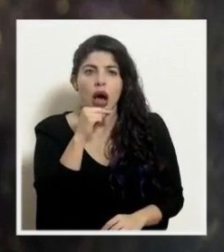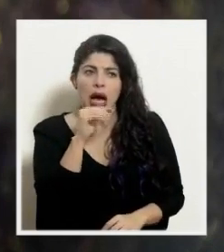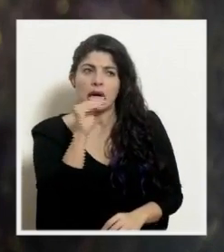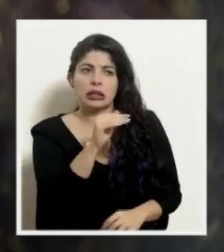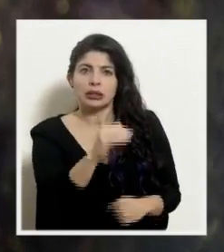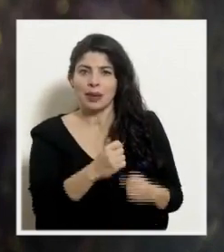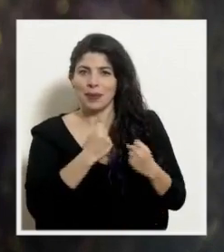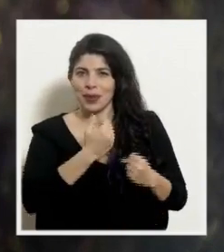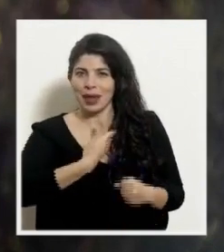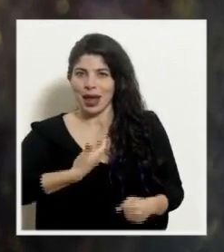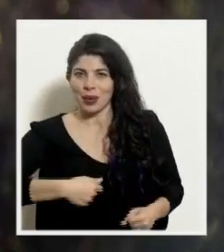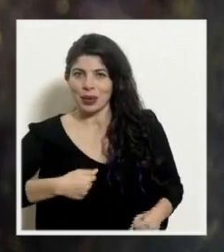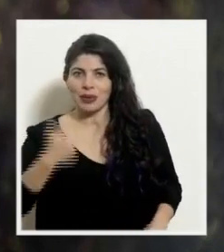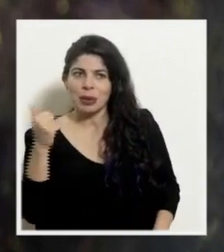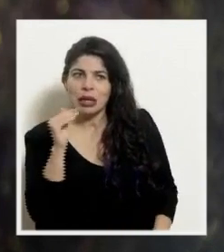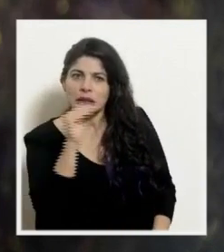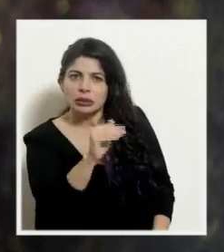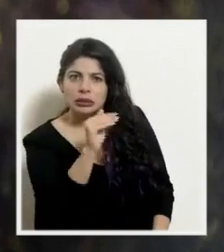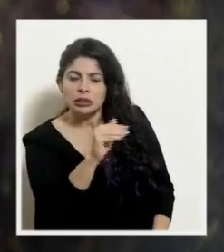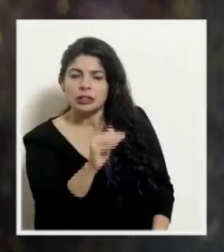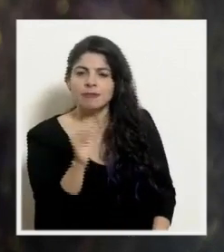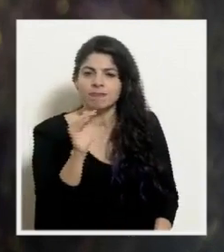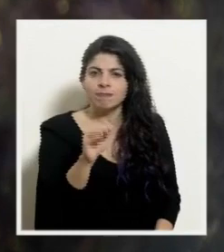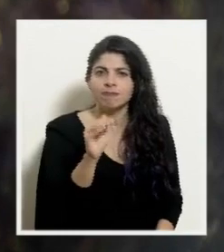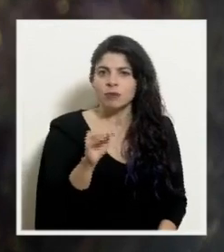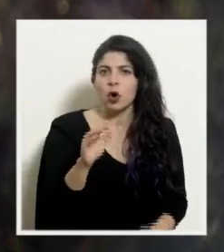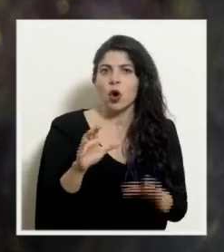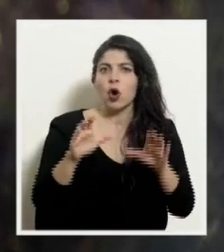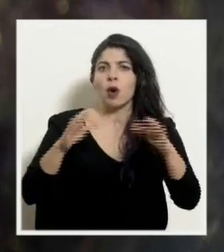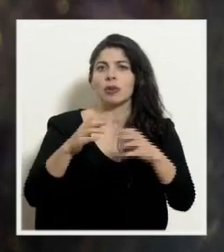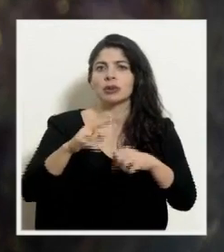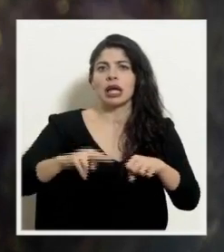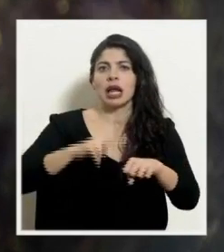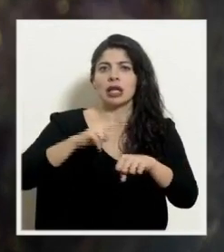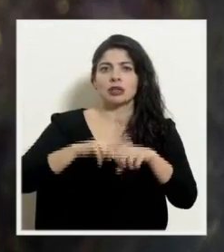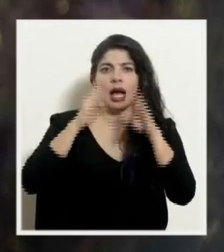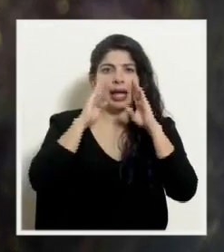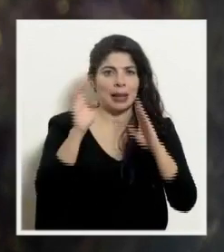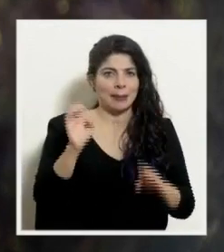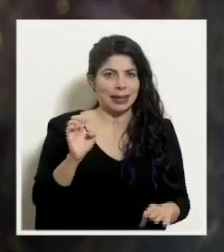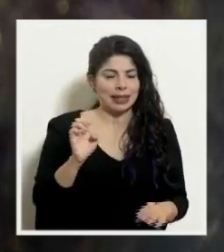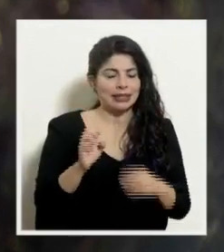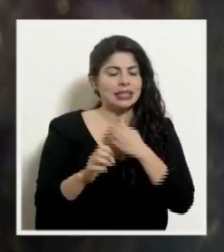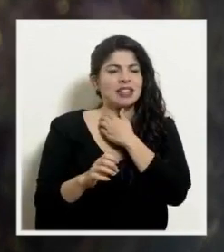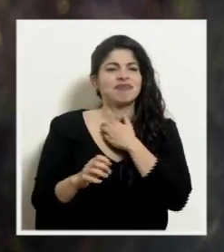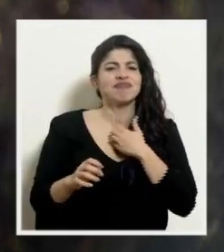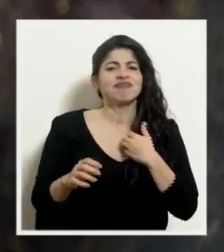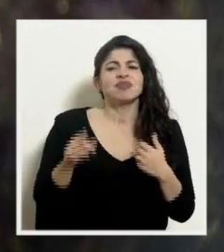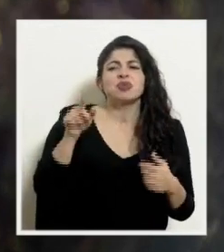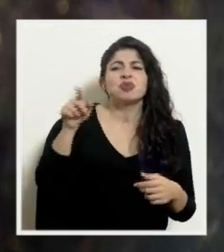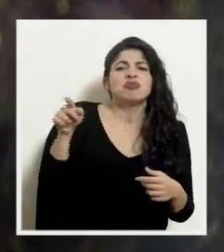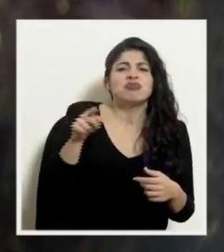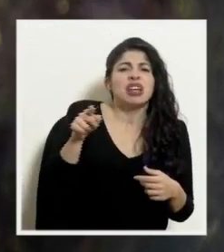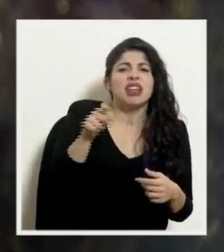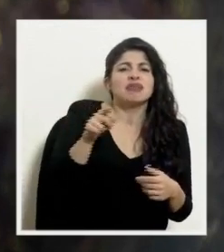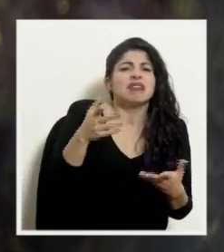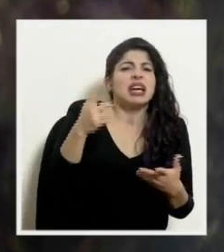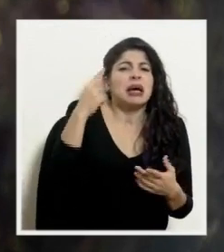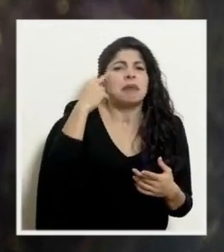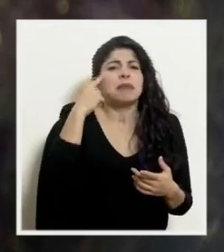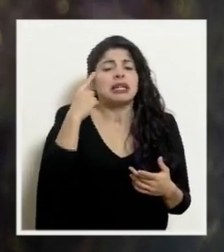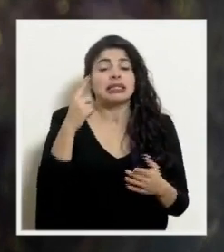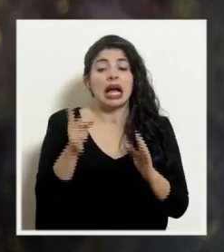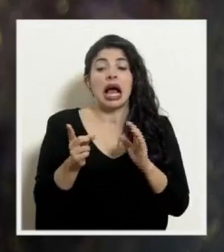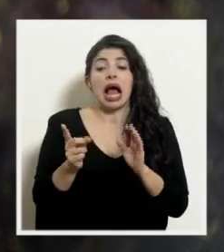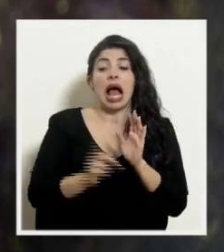Ejecutivo, ante la Comisión Nacional de Atención de esta Emergencia. ¿Qué es lo que ustedes valoran por posible